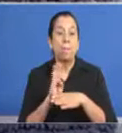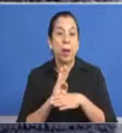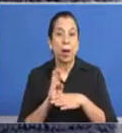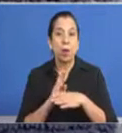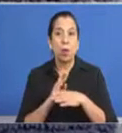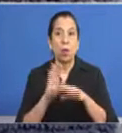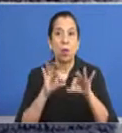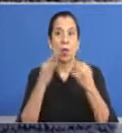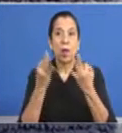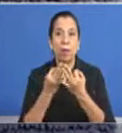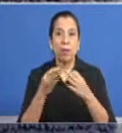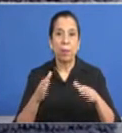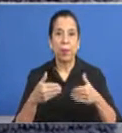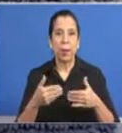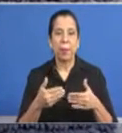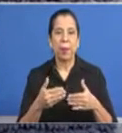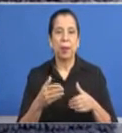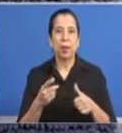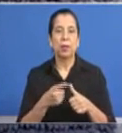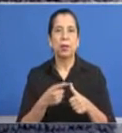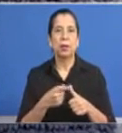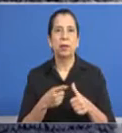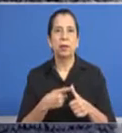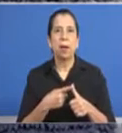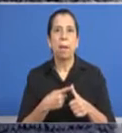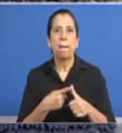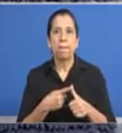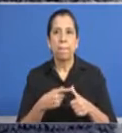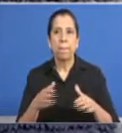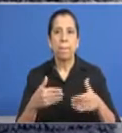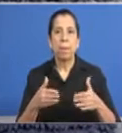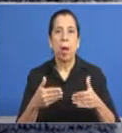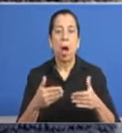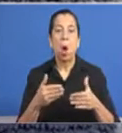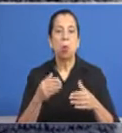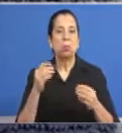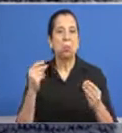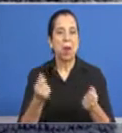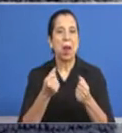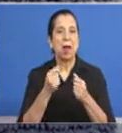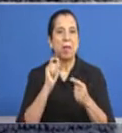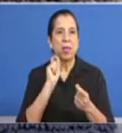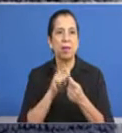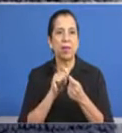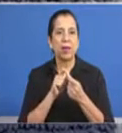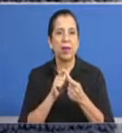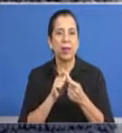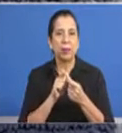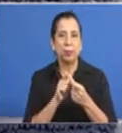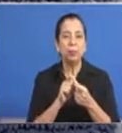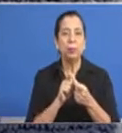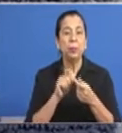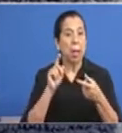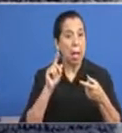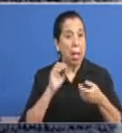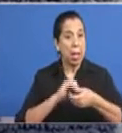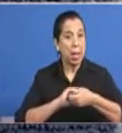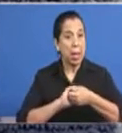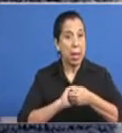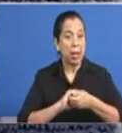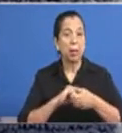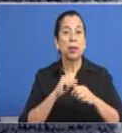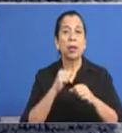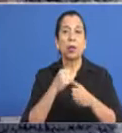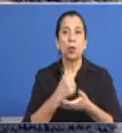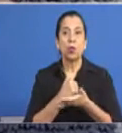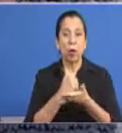como pioneros en desarrollar una plataforma virtual rápida, eficaz y, sobre todo, amigable, que nos permite